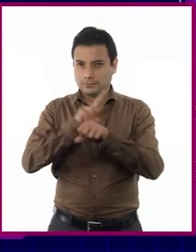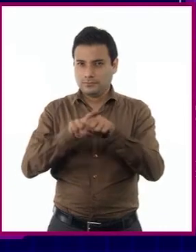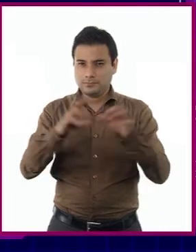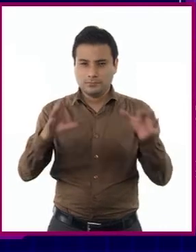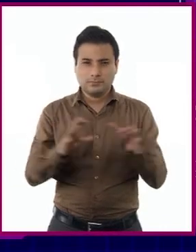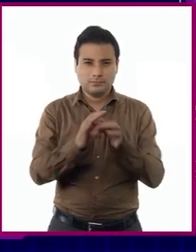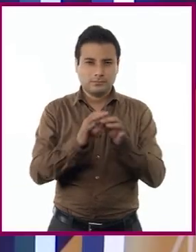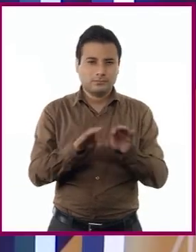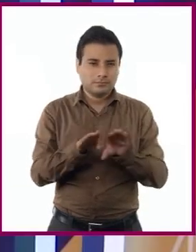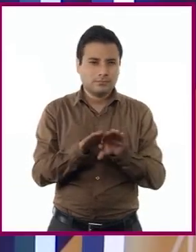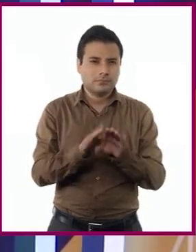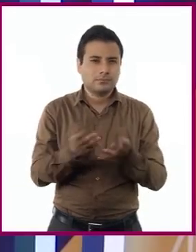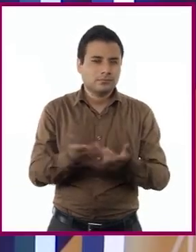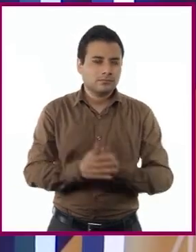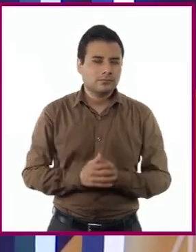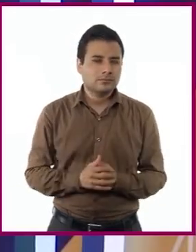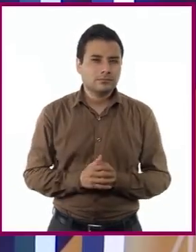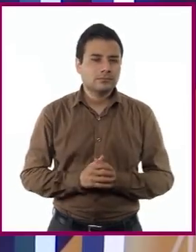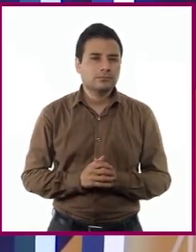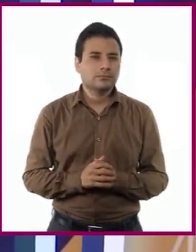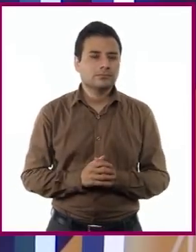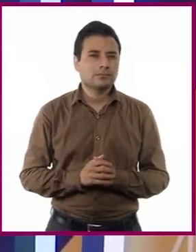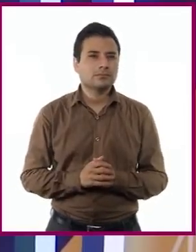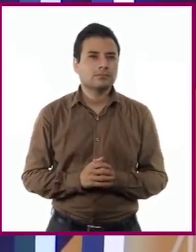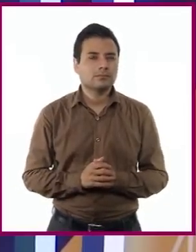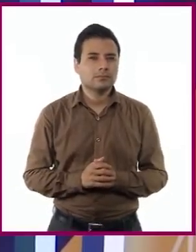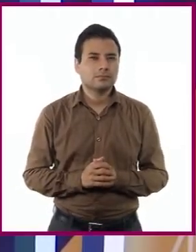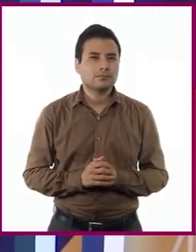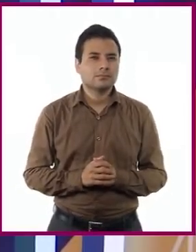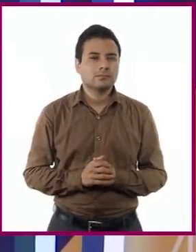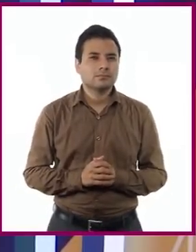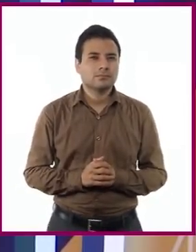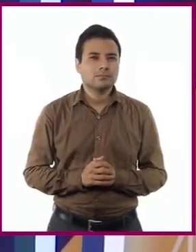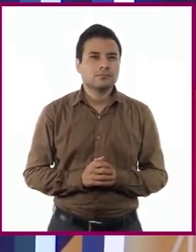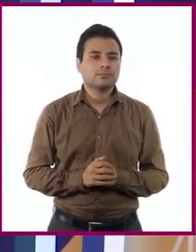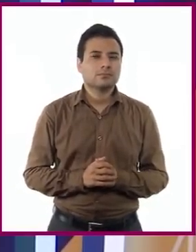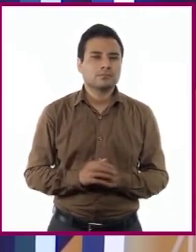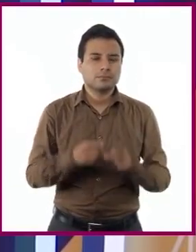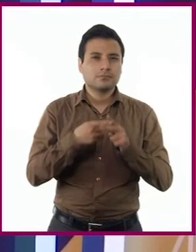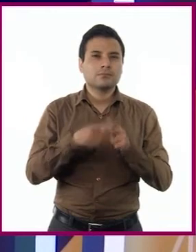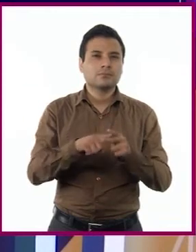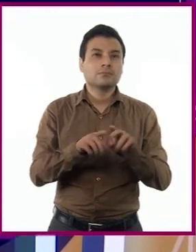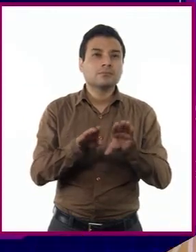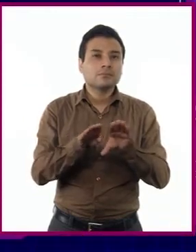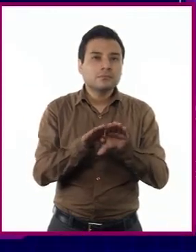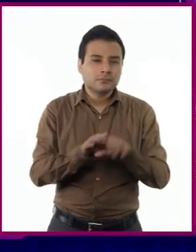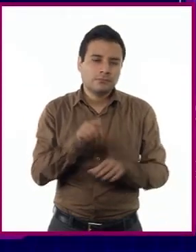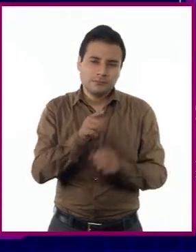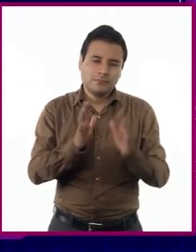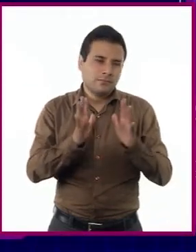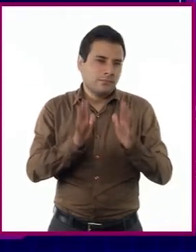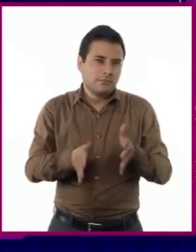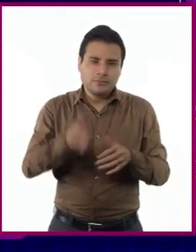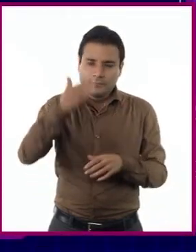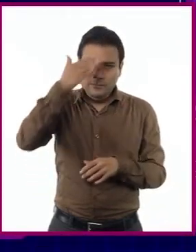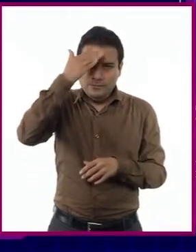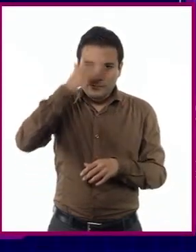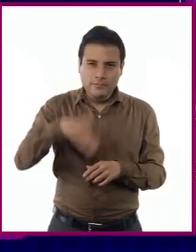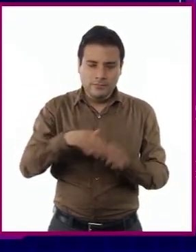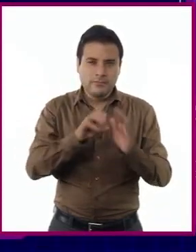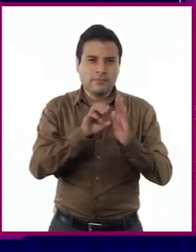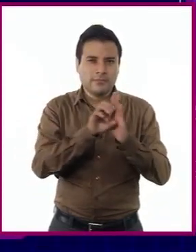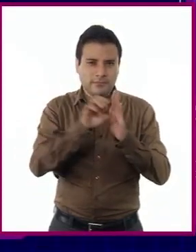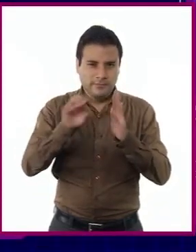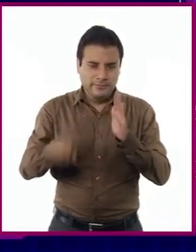recto pueden partir de lo que saben hasta ahora saben que para obtener